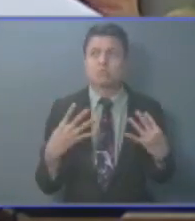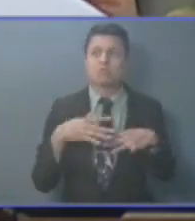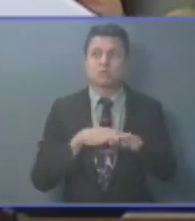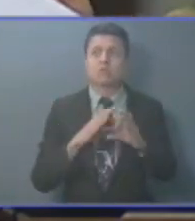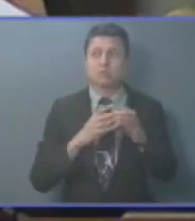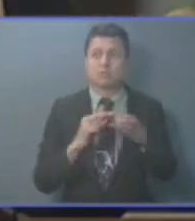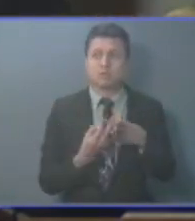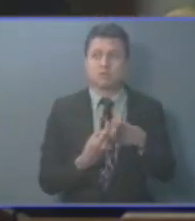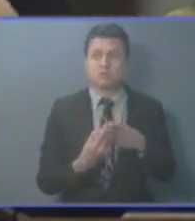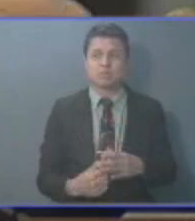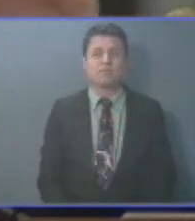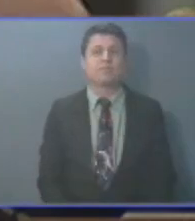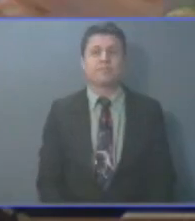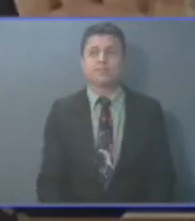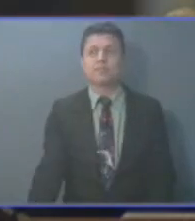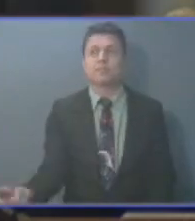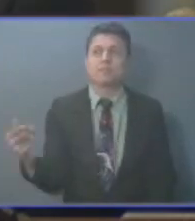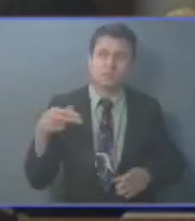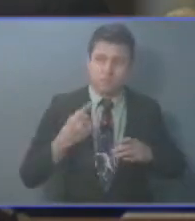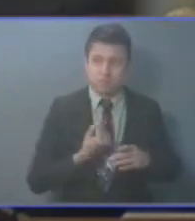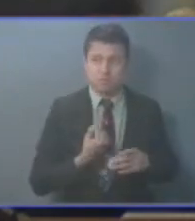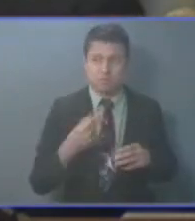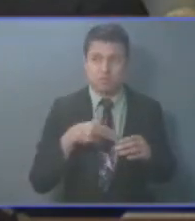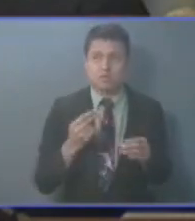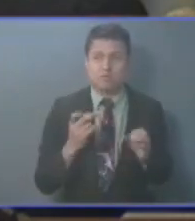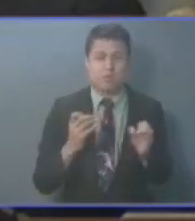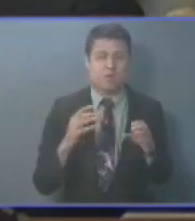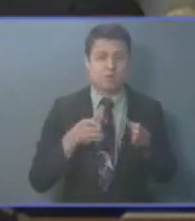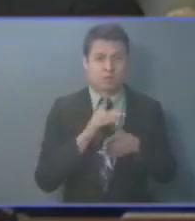miembros. Renuncian a lo mejor las personas.